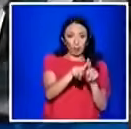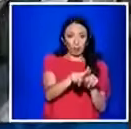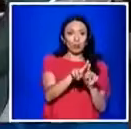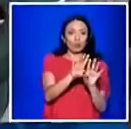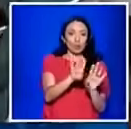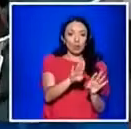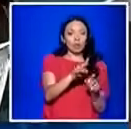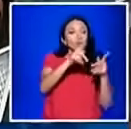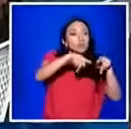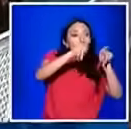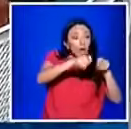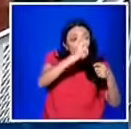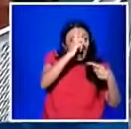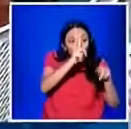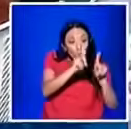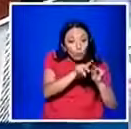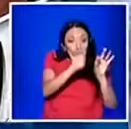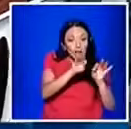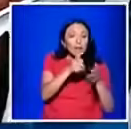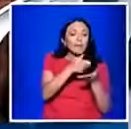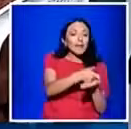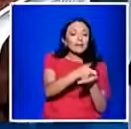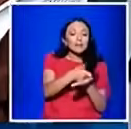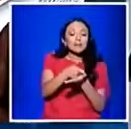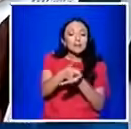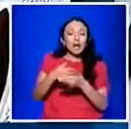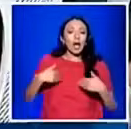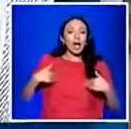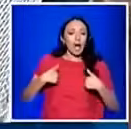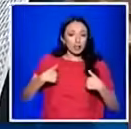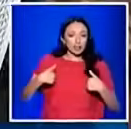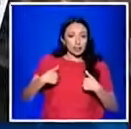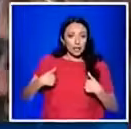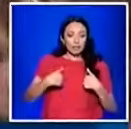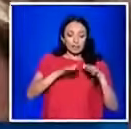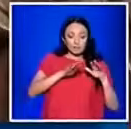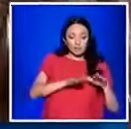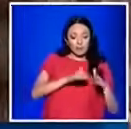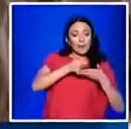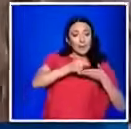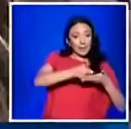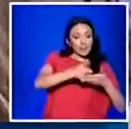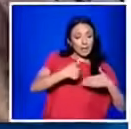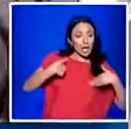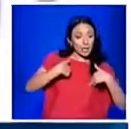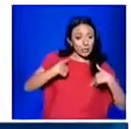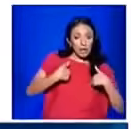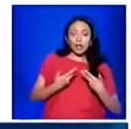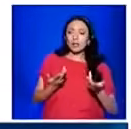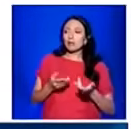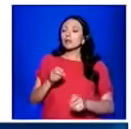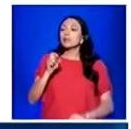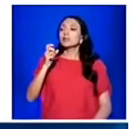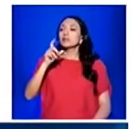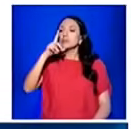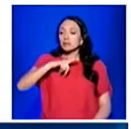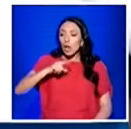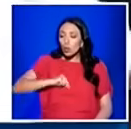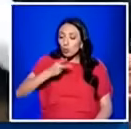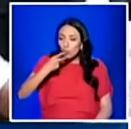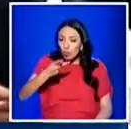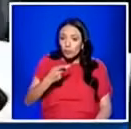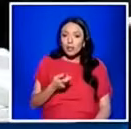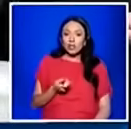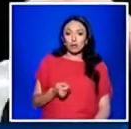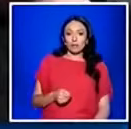que buscamos básicamente es el bienestar animal, ¿no es cierto? Tanto desde la parte del bienestar animal, la salud pública, como la protección de nuestras áreas